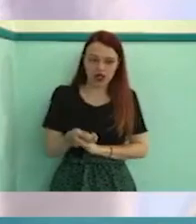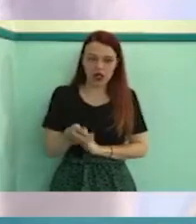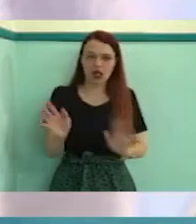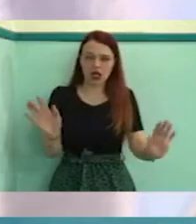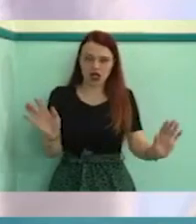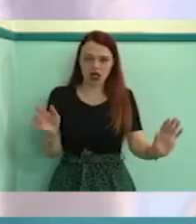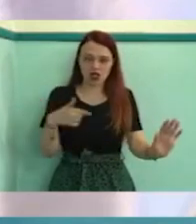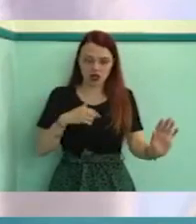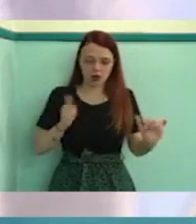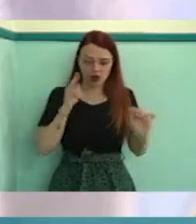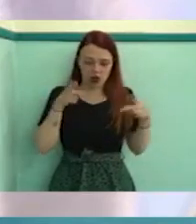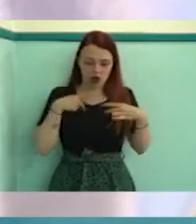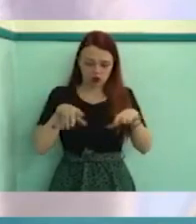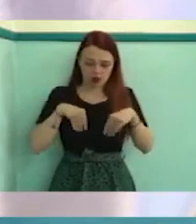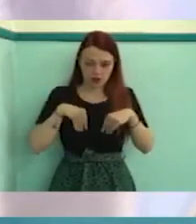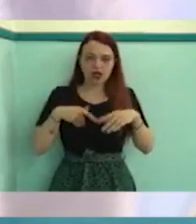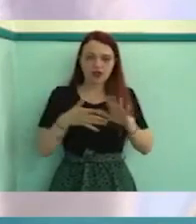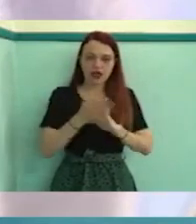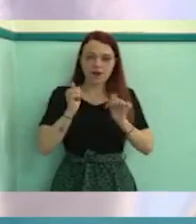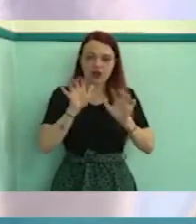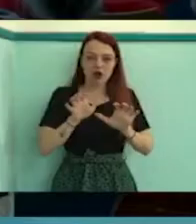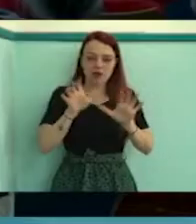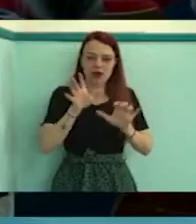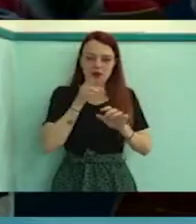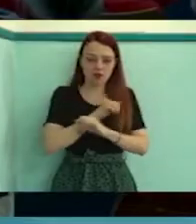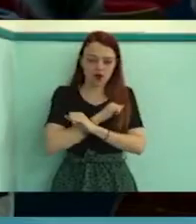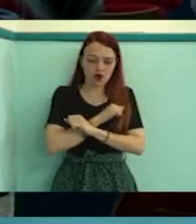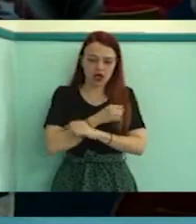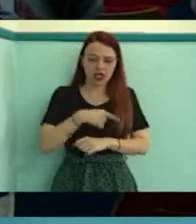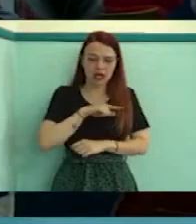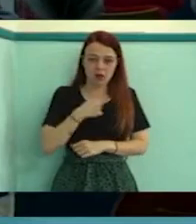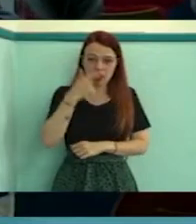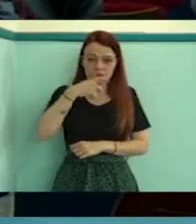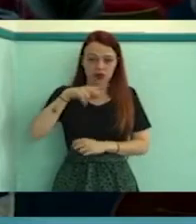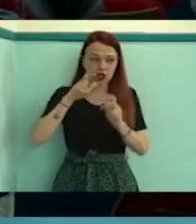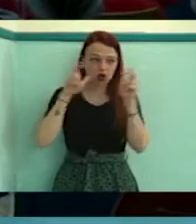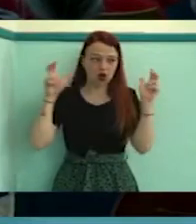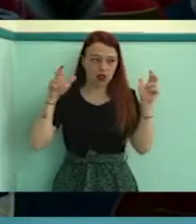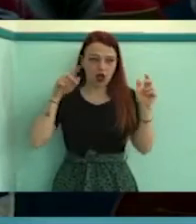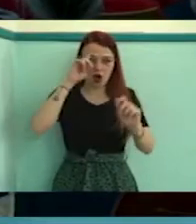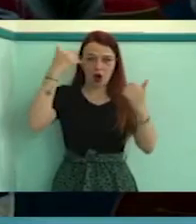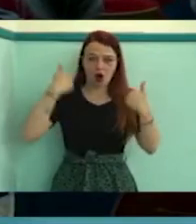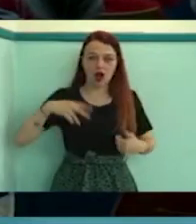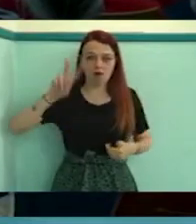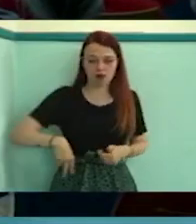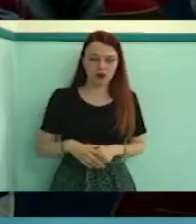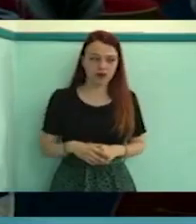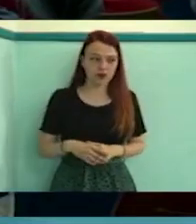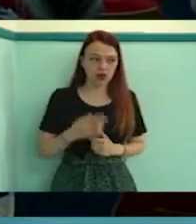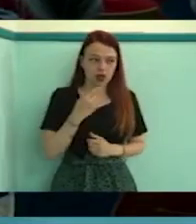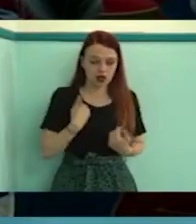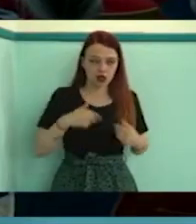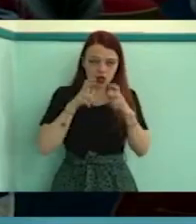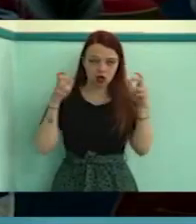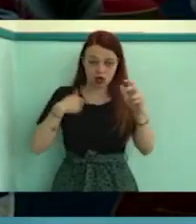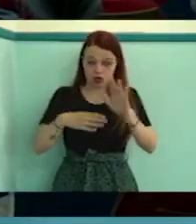Me estoy aceptando estoy aprendiendo a quererme tal y como soy soy gorda hola aquí estoy soy gorda voy a